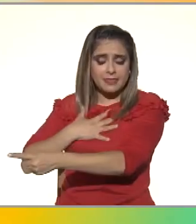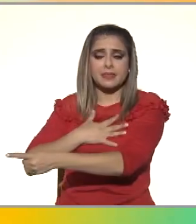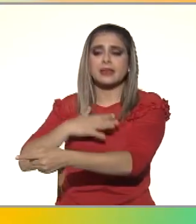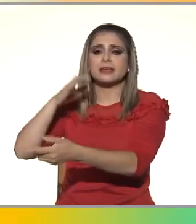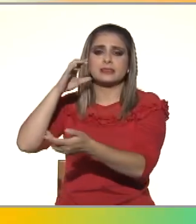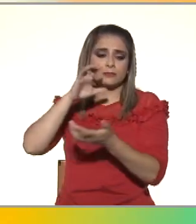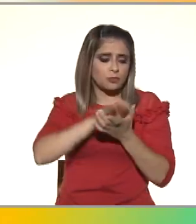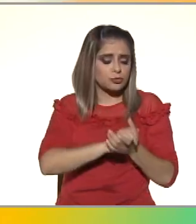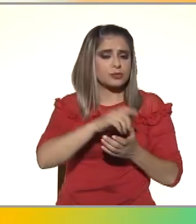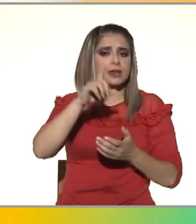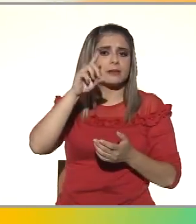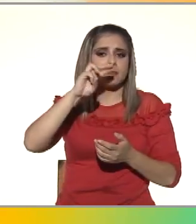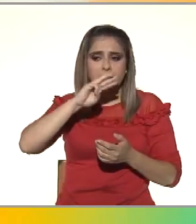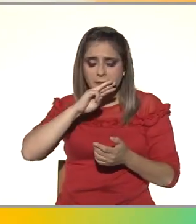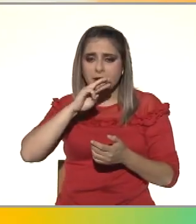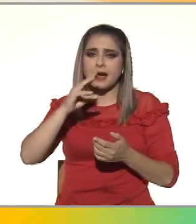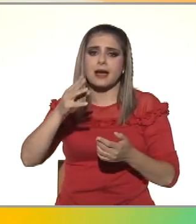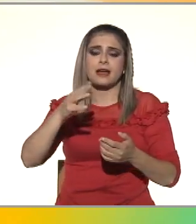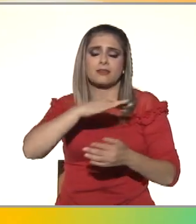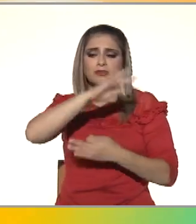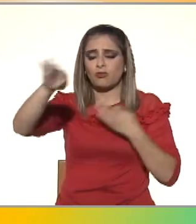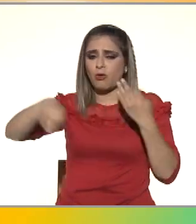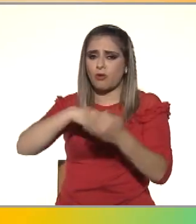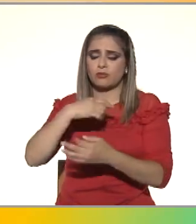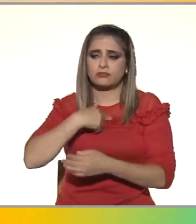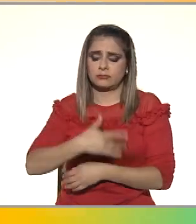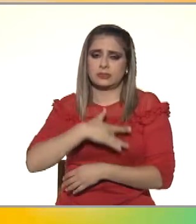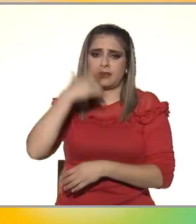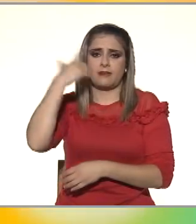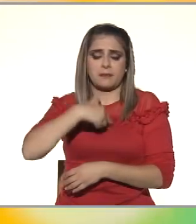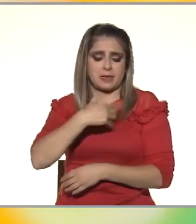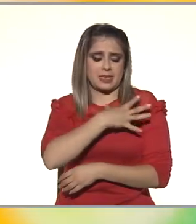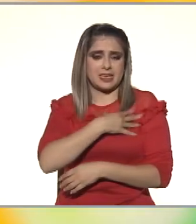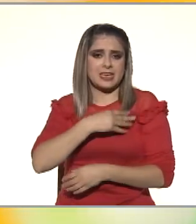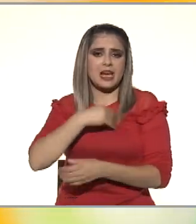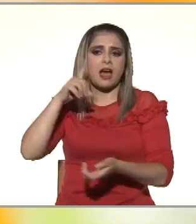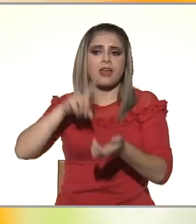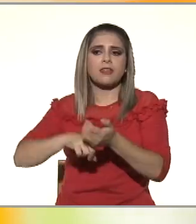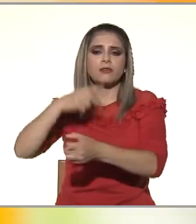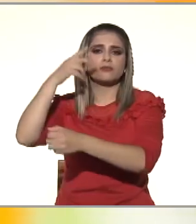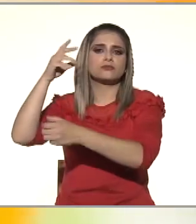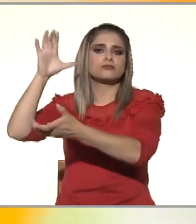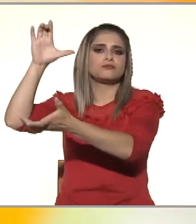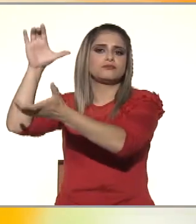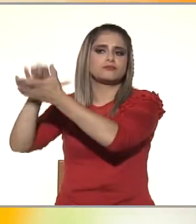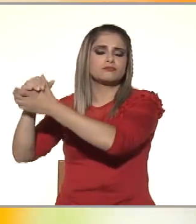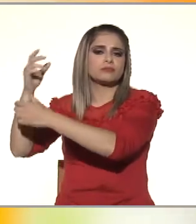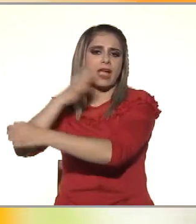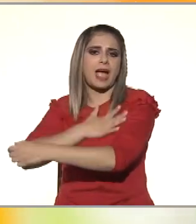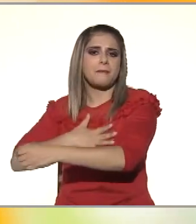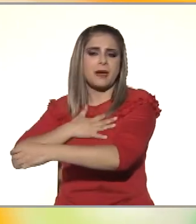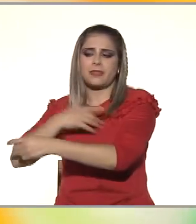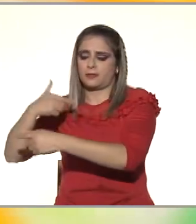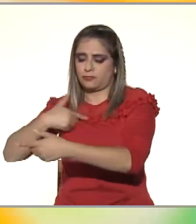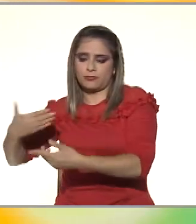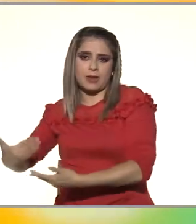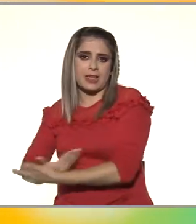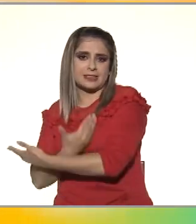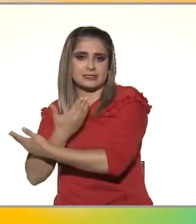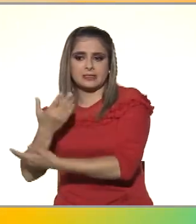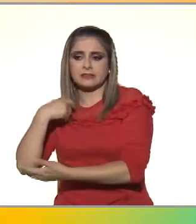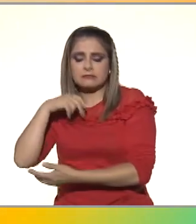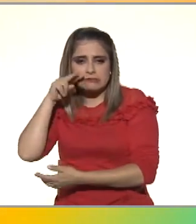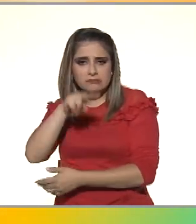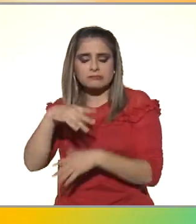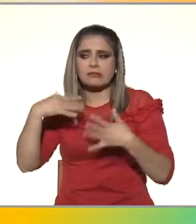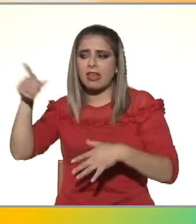hermanos, mi madre y obviamente yo, que fui una hija fuera del matrimonio. Lo terrible es que ni viendo todo el